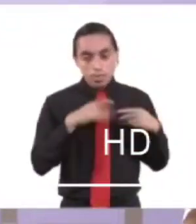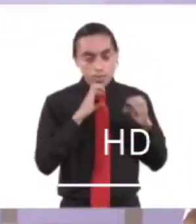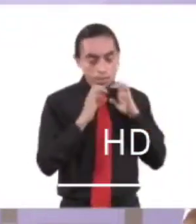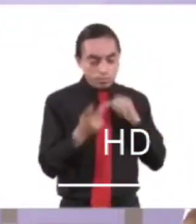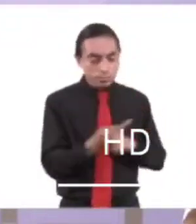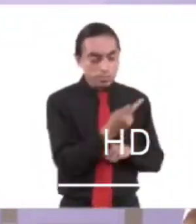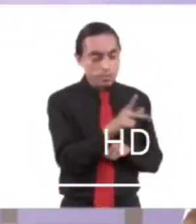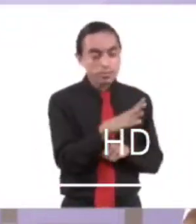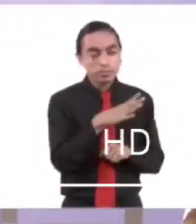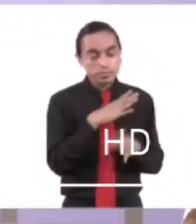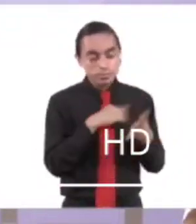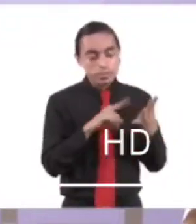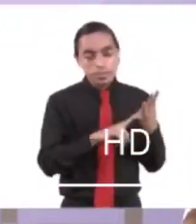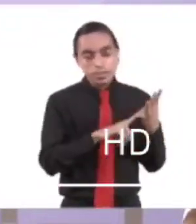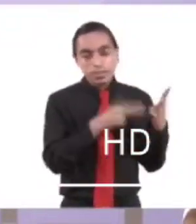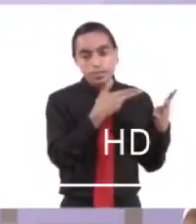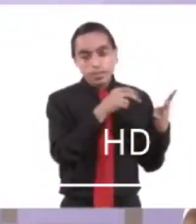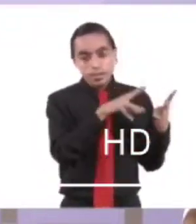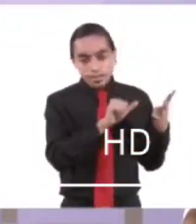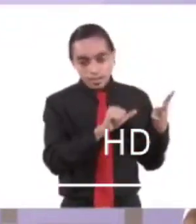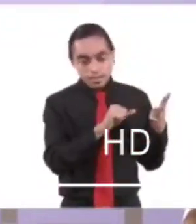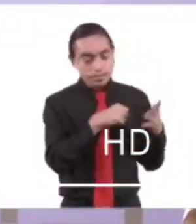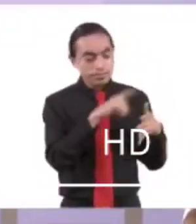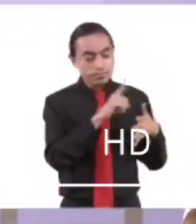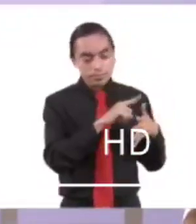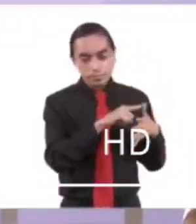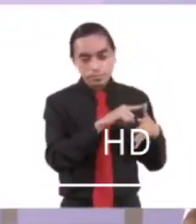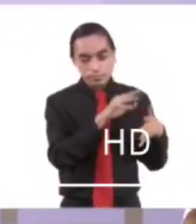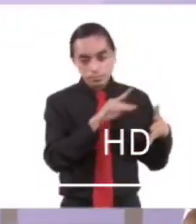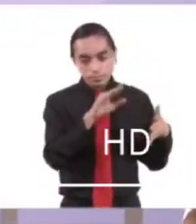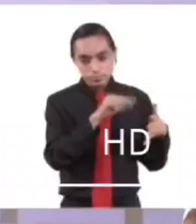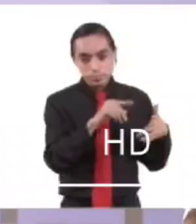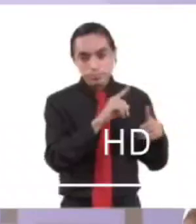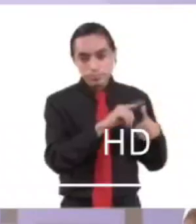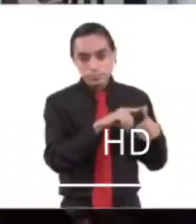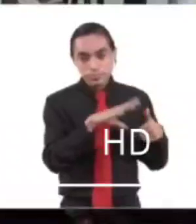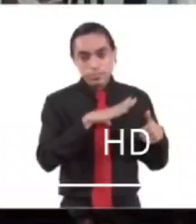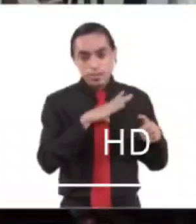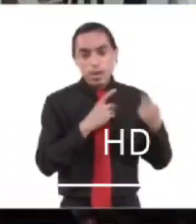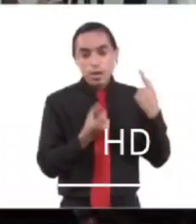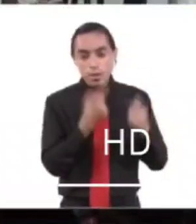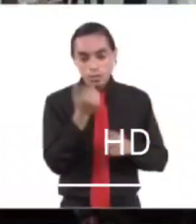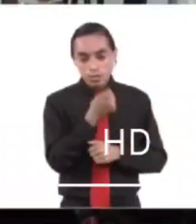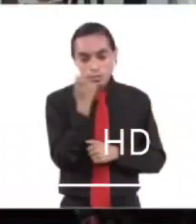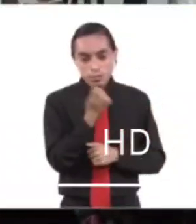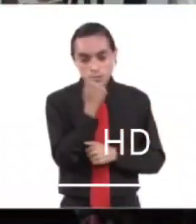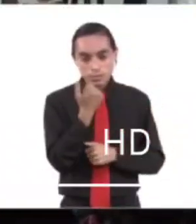Scherer y Elena Poniatowska, estudiantes del CEU, como creo que alguna vez